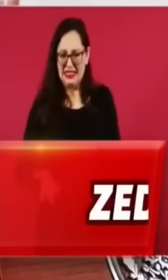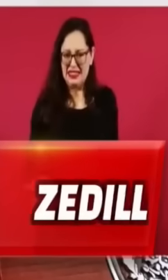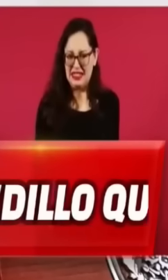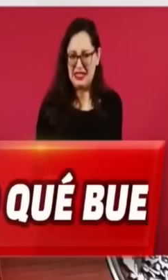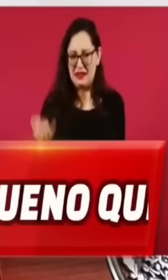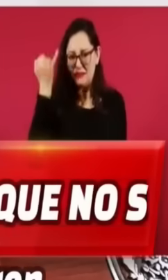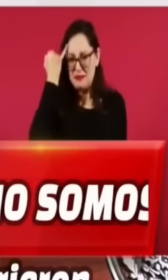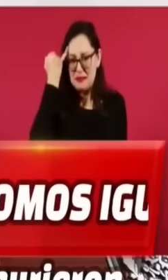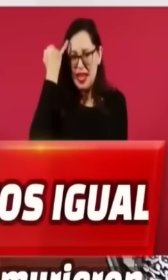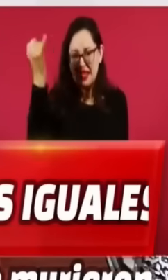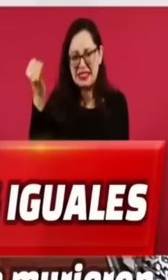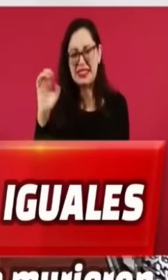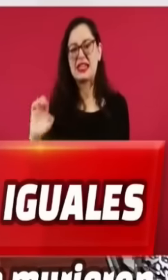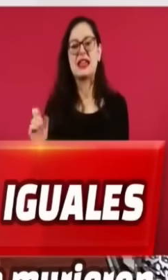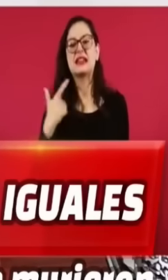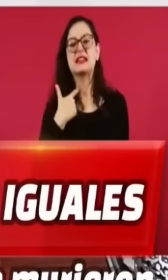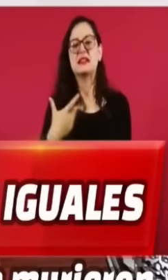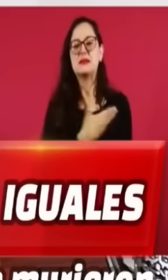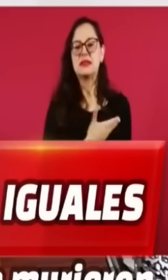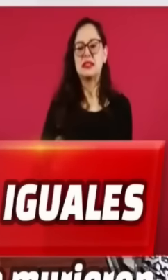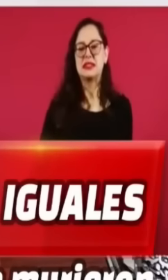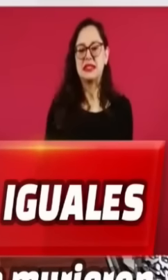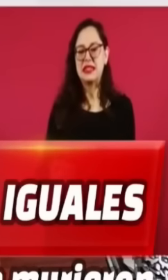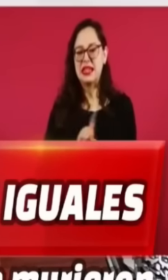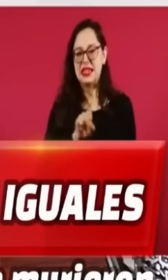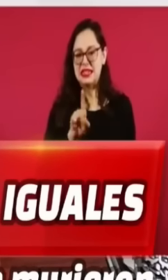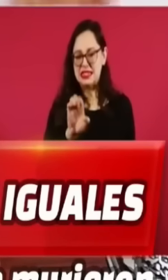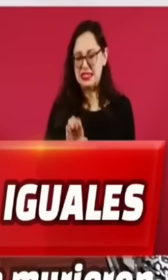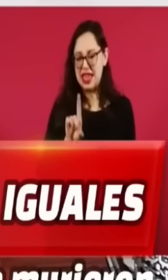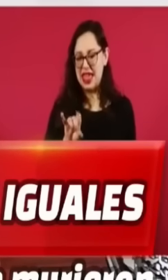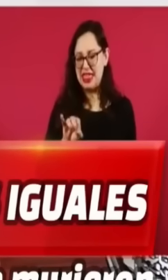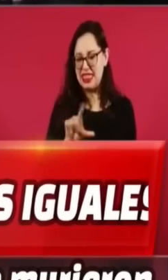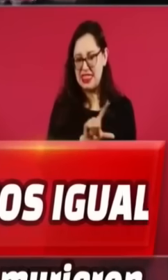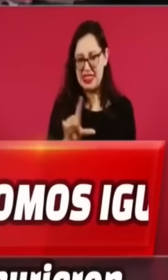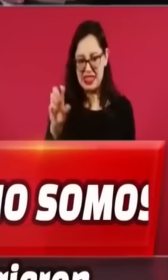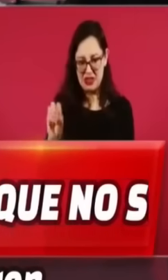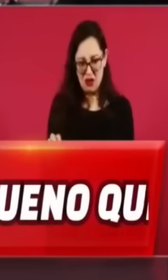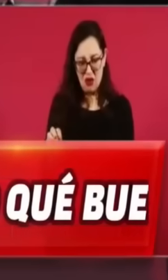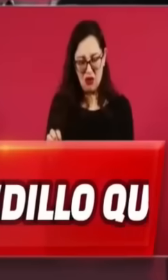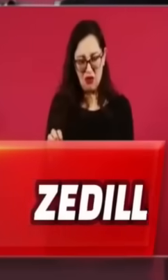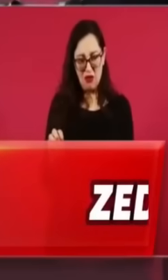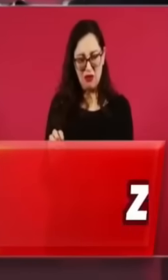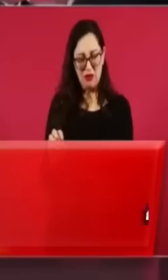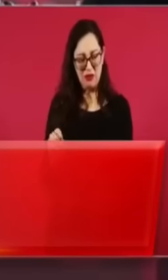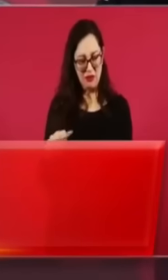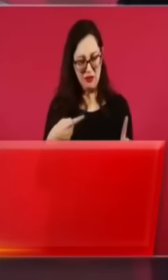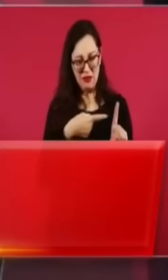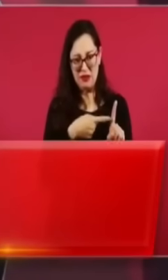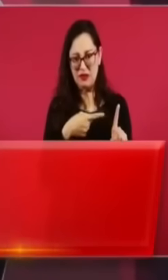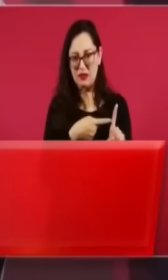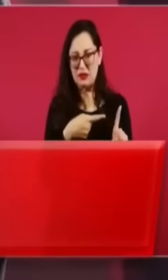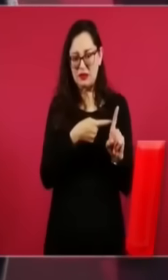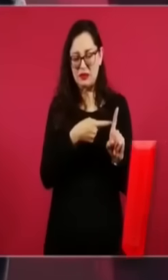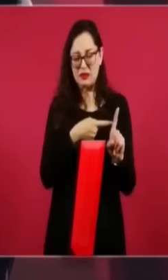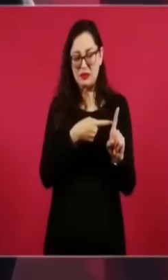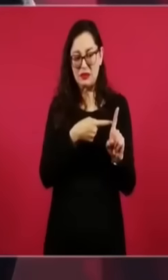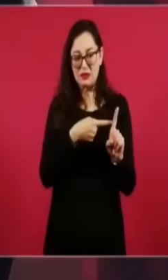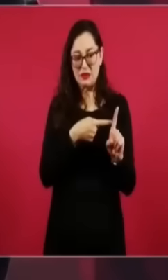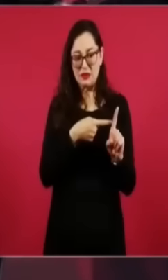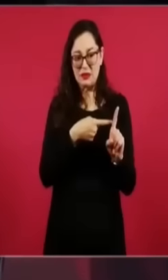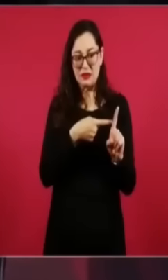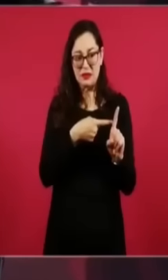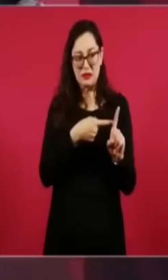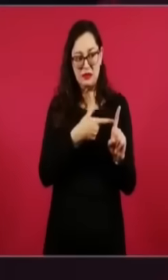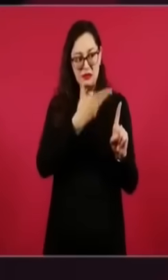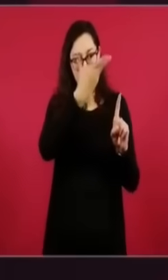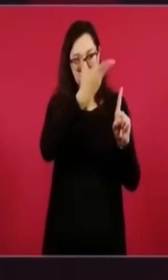Sábado 28 de septiembre del 2024. Pensionado adulto mayor, pensionado de